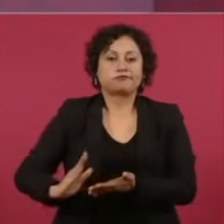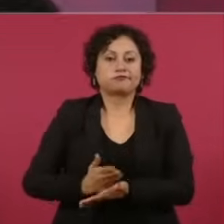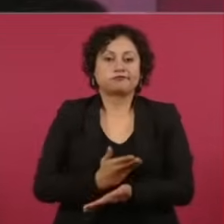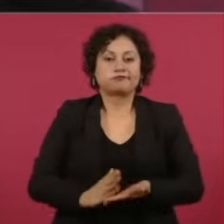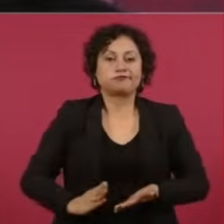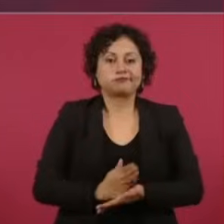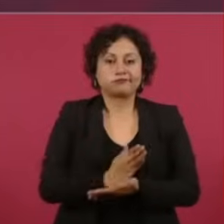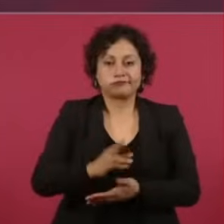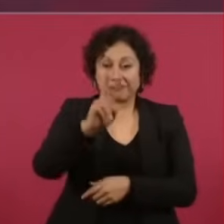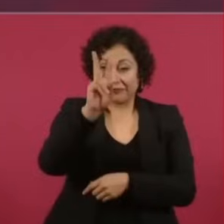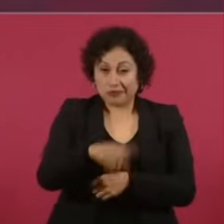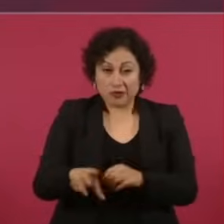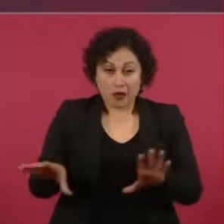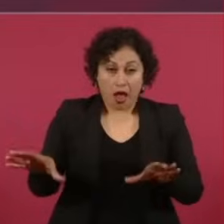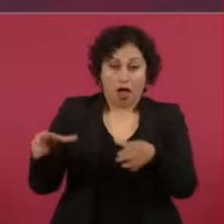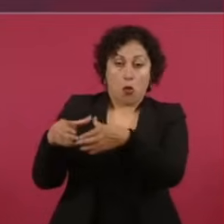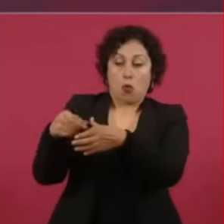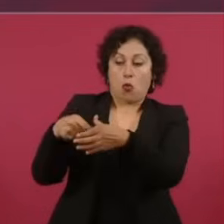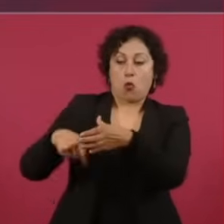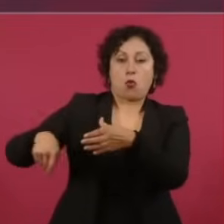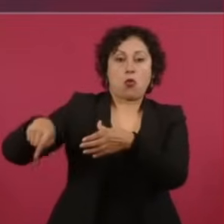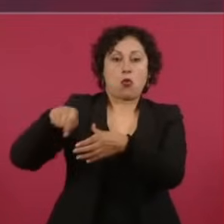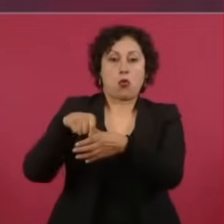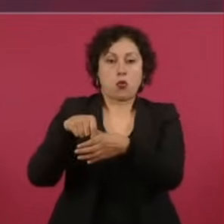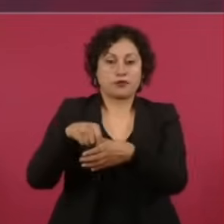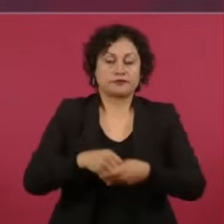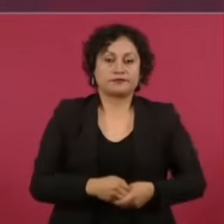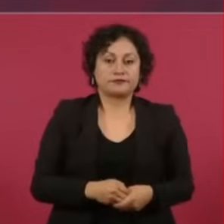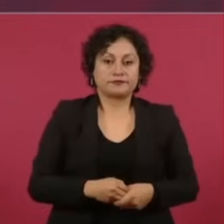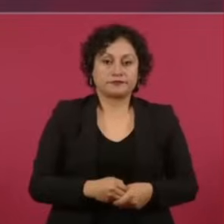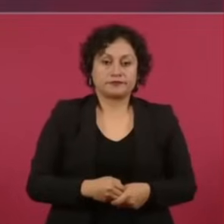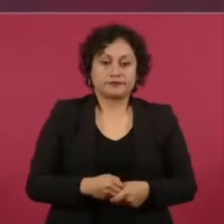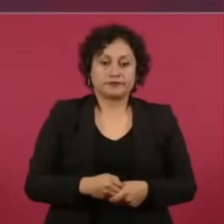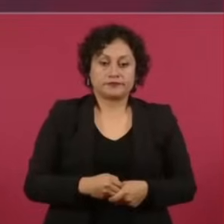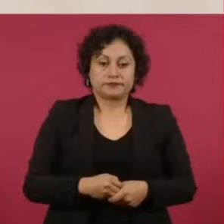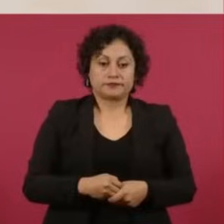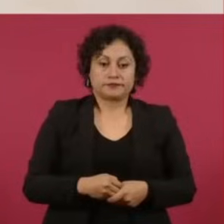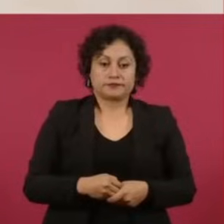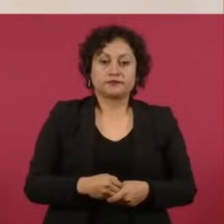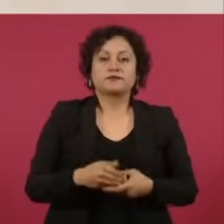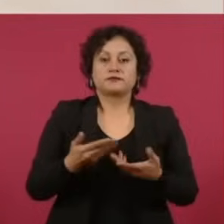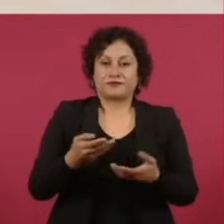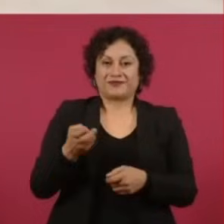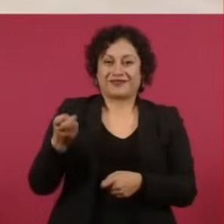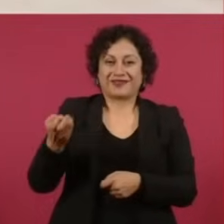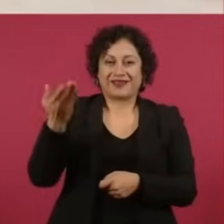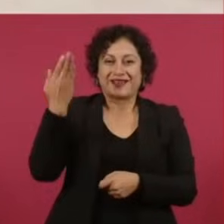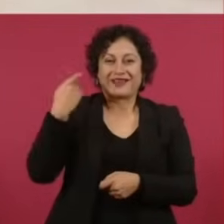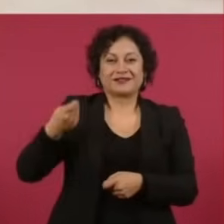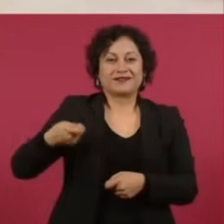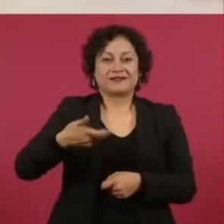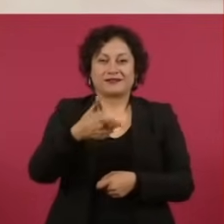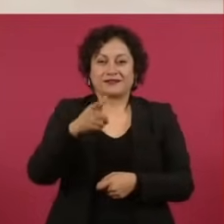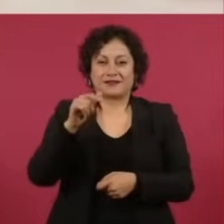en grandes cantidades. Y no olviden que eso viene del porfiriato,